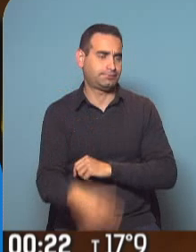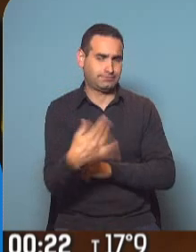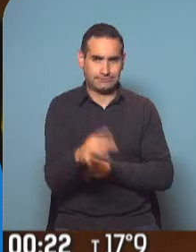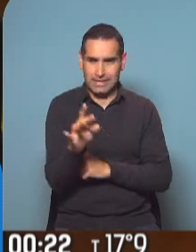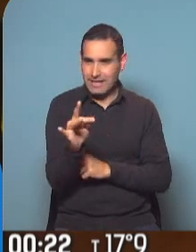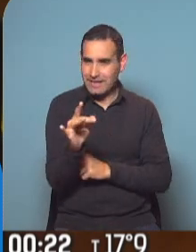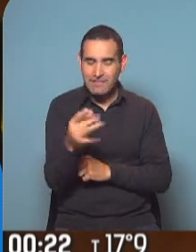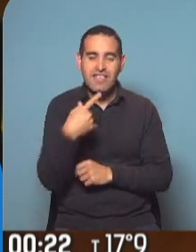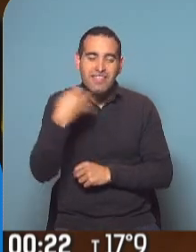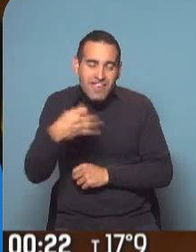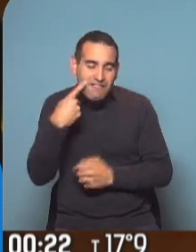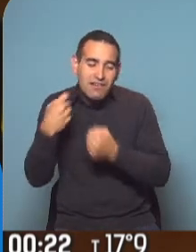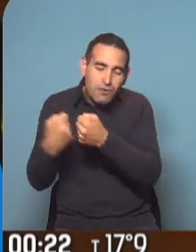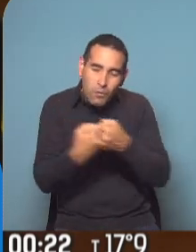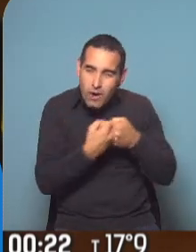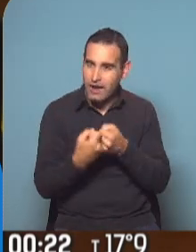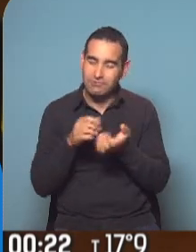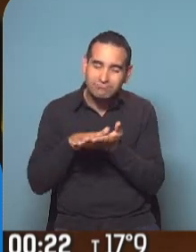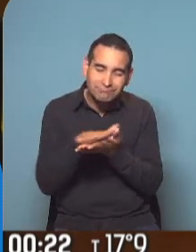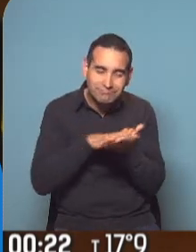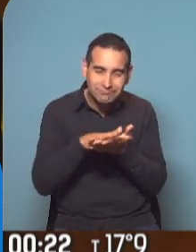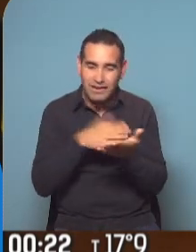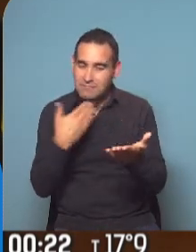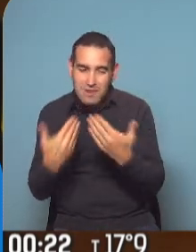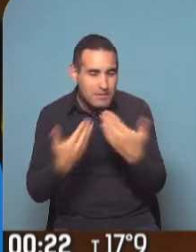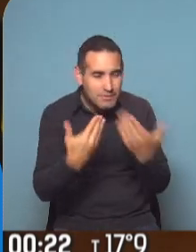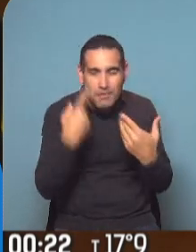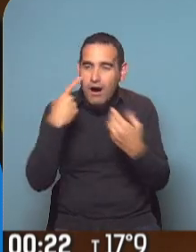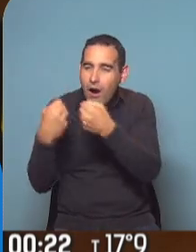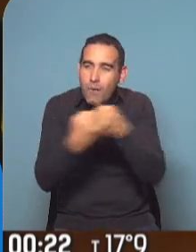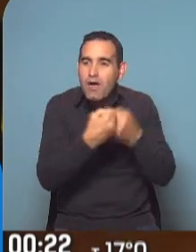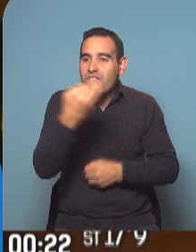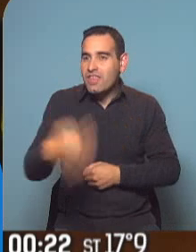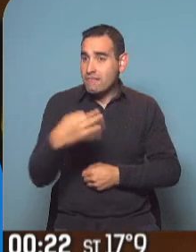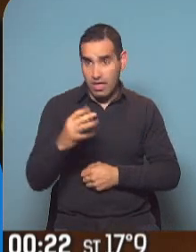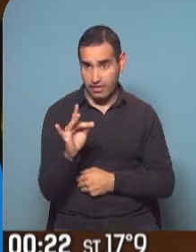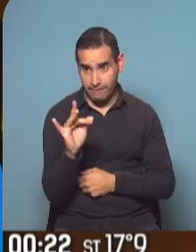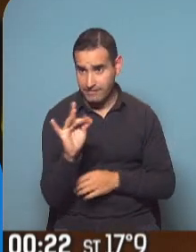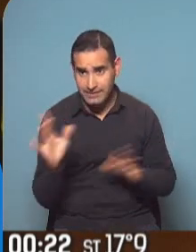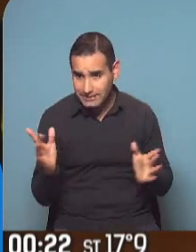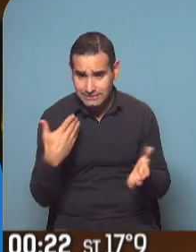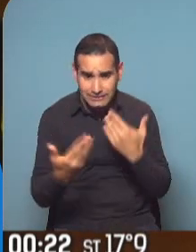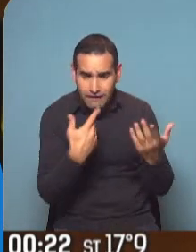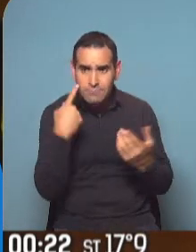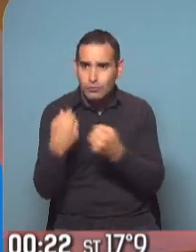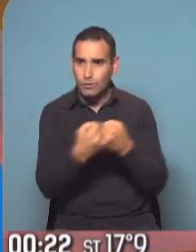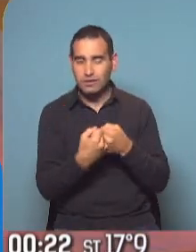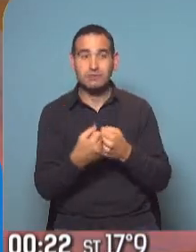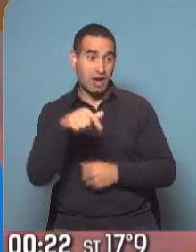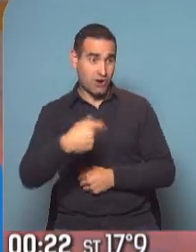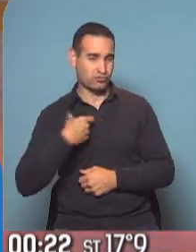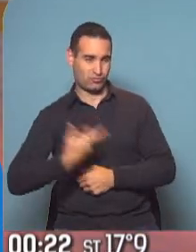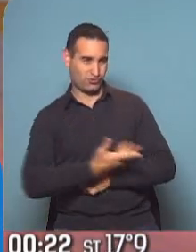requiere consensos o por lo menos acuerdos puntuales sobre temas que cada vez es más difícil porque... En una sociedad